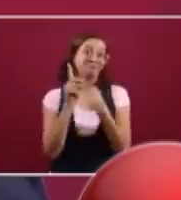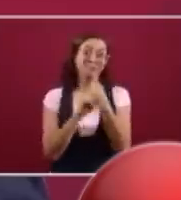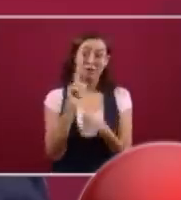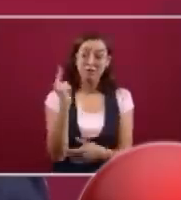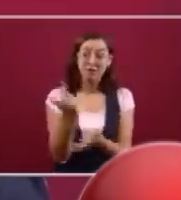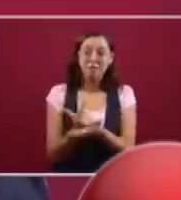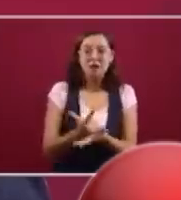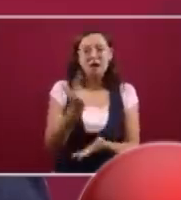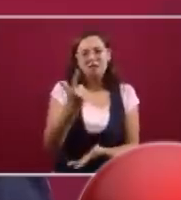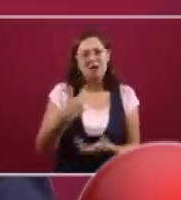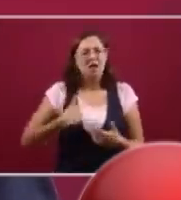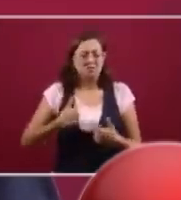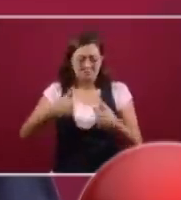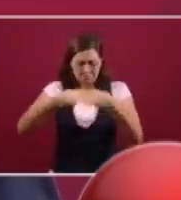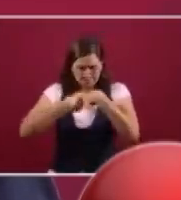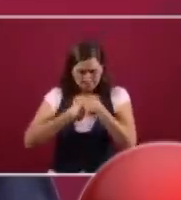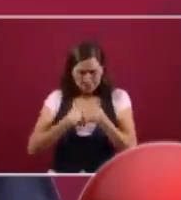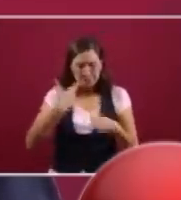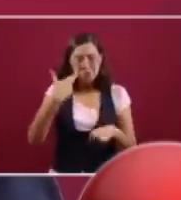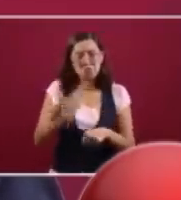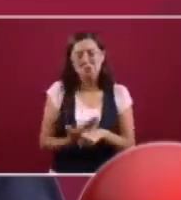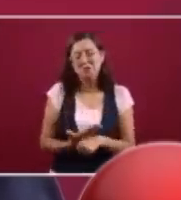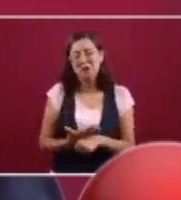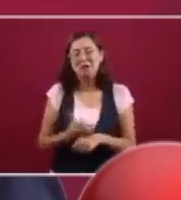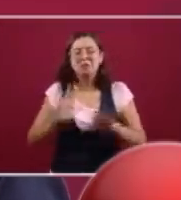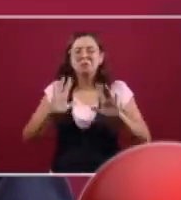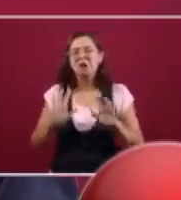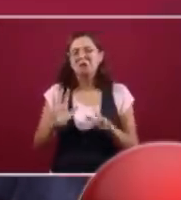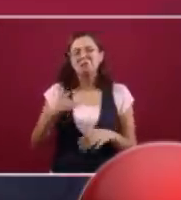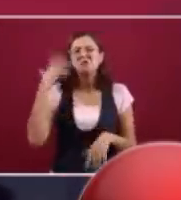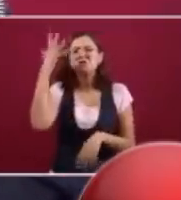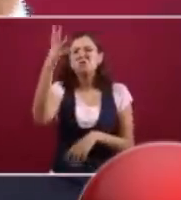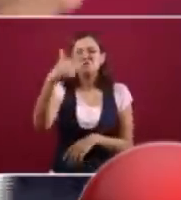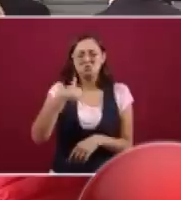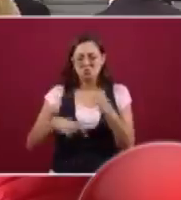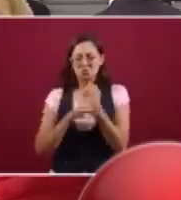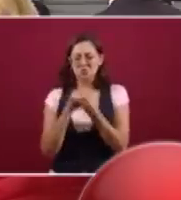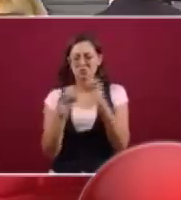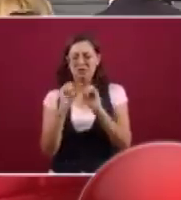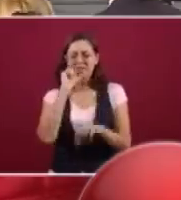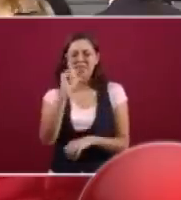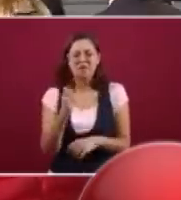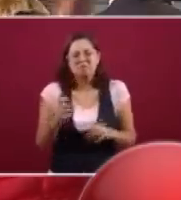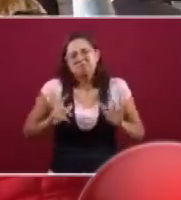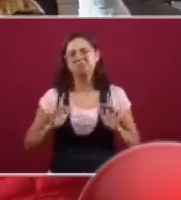nos va a tocar a nosotros. Lo responsable es que lo estemos atendiendo desde ahora.